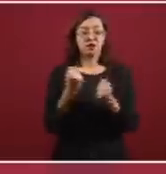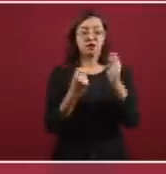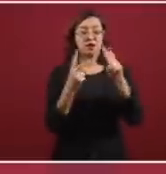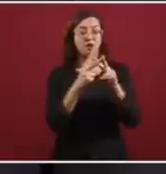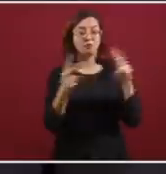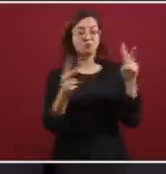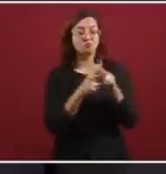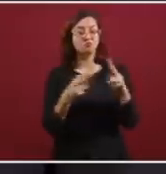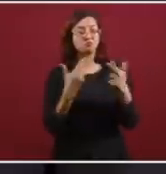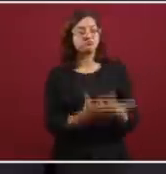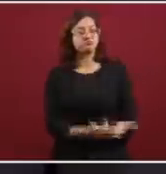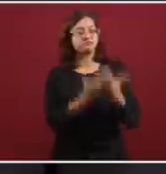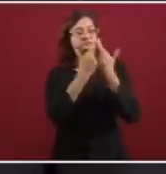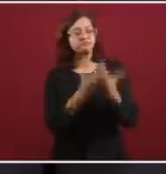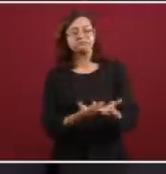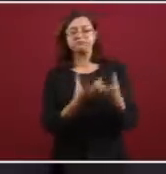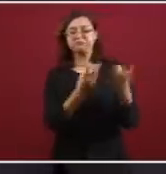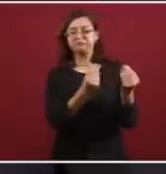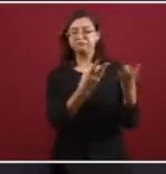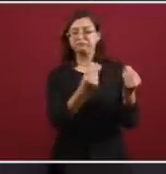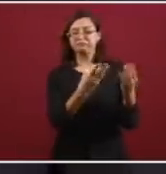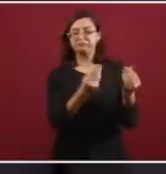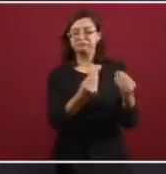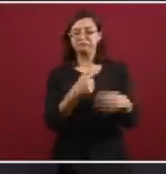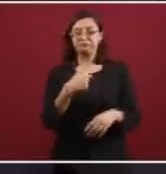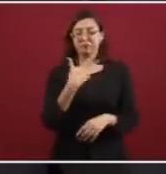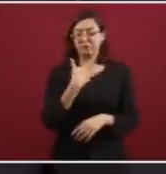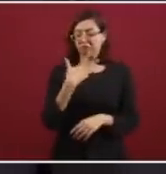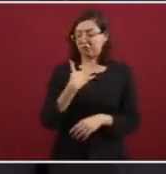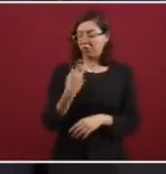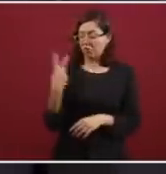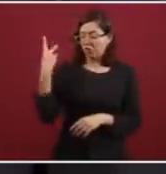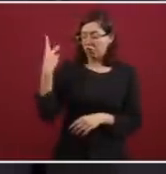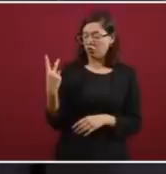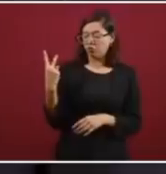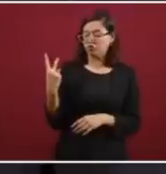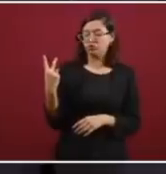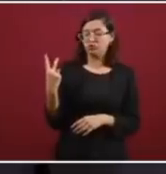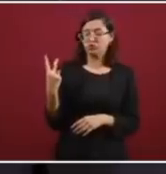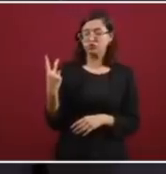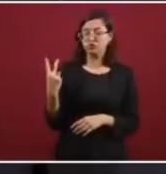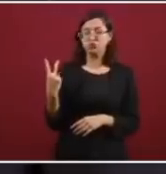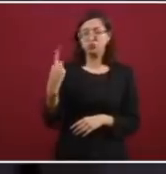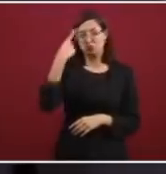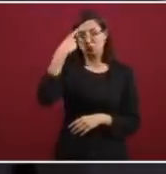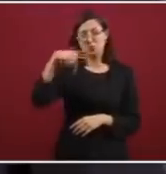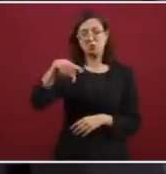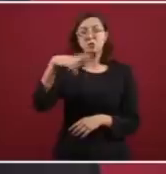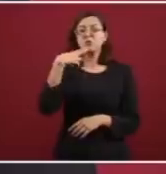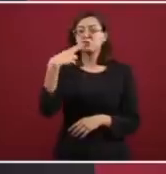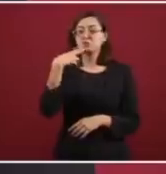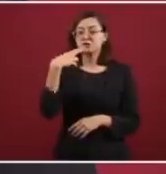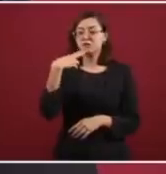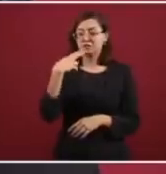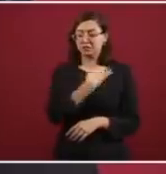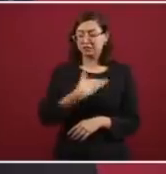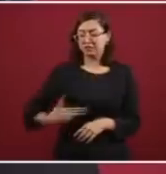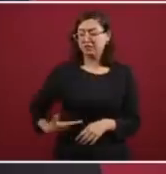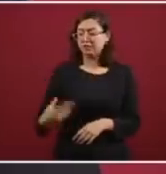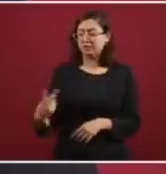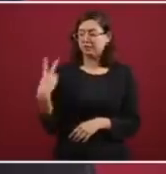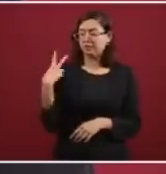hasta de más. Yo tengo dos a mi disposición, hay más, pero